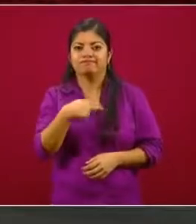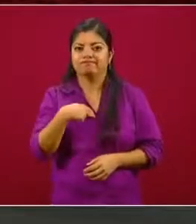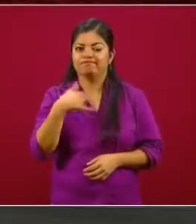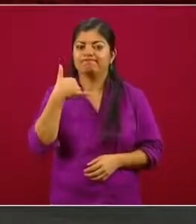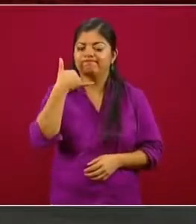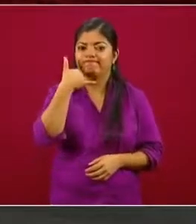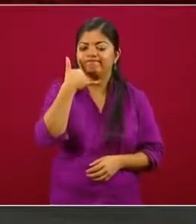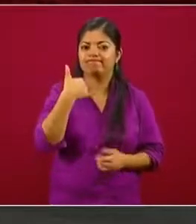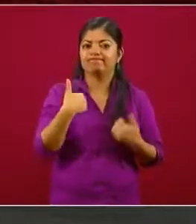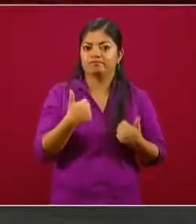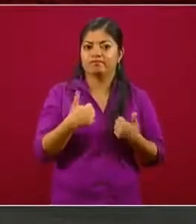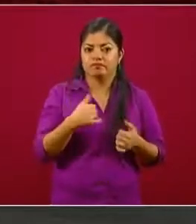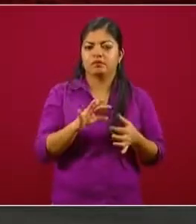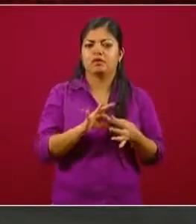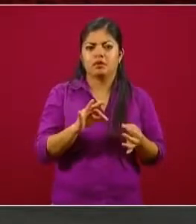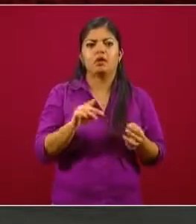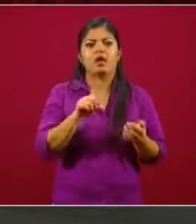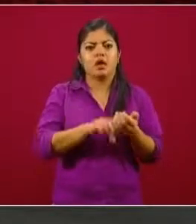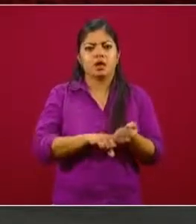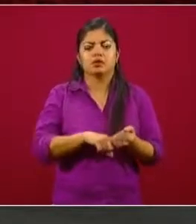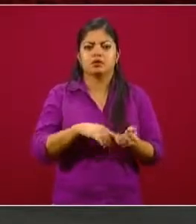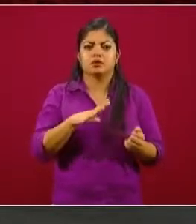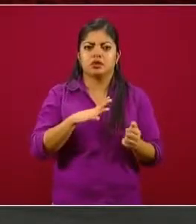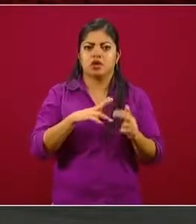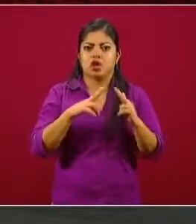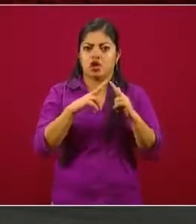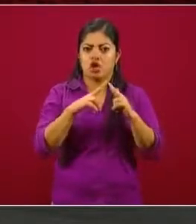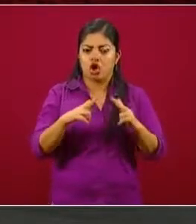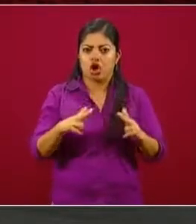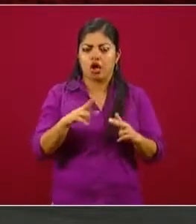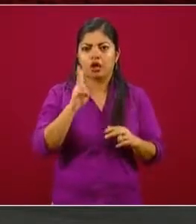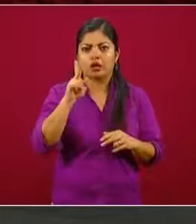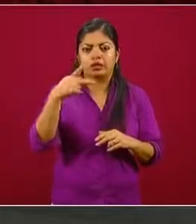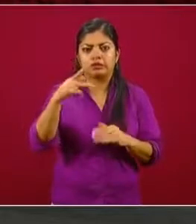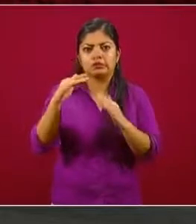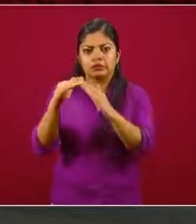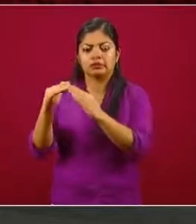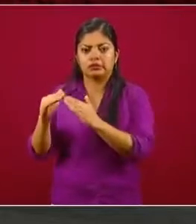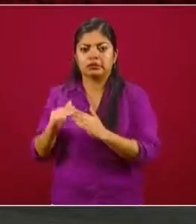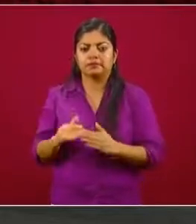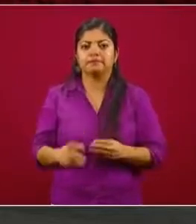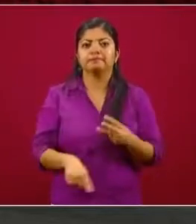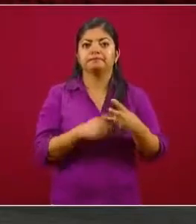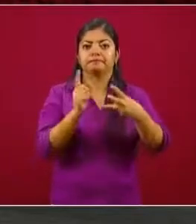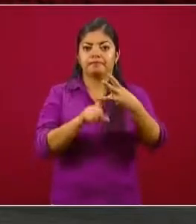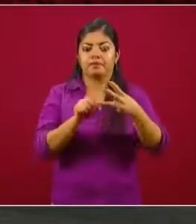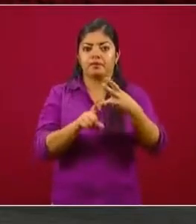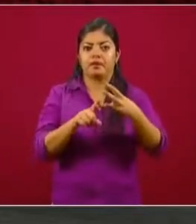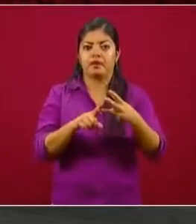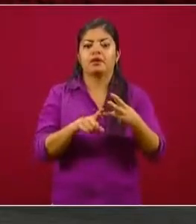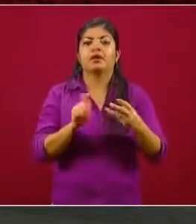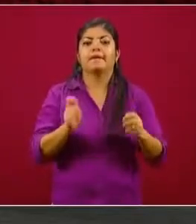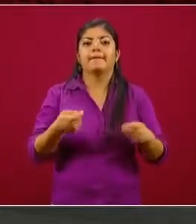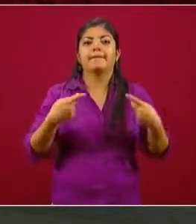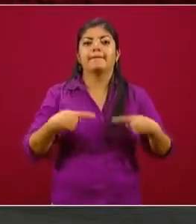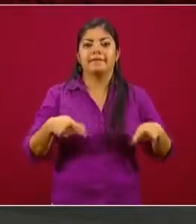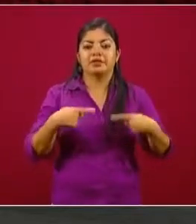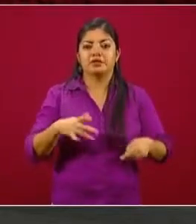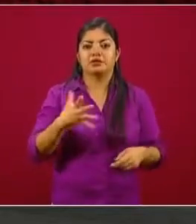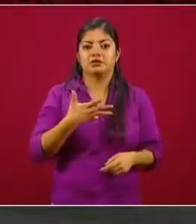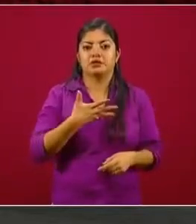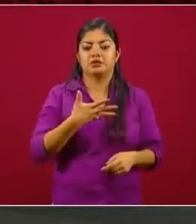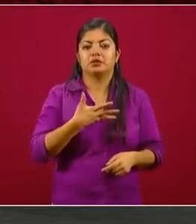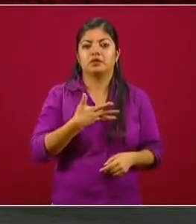que eso está ocurriendo en los hogares con respecto a esta población. El tercero tiene que ver con personas con